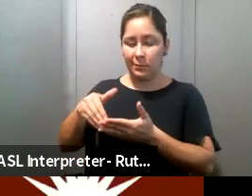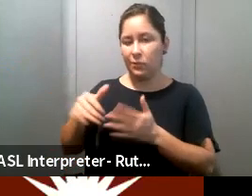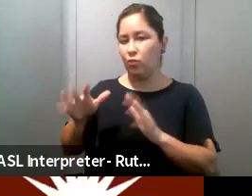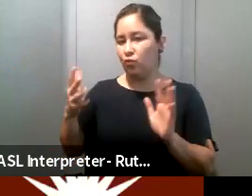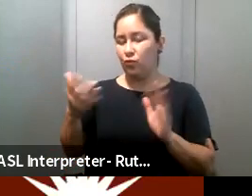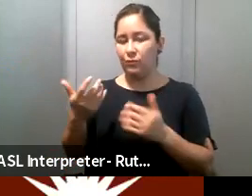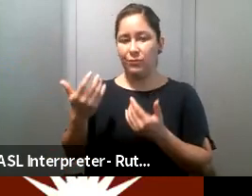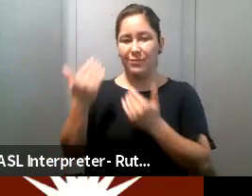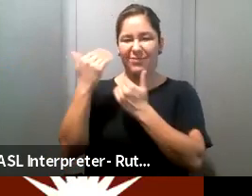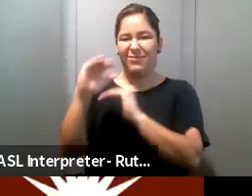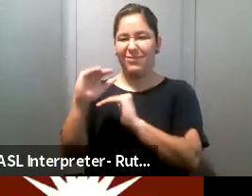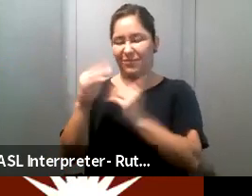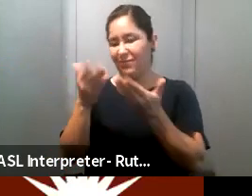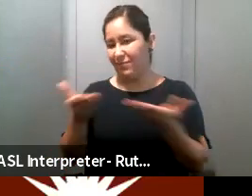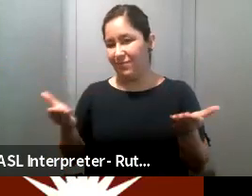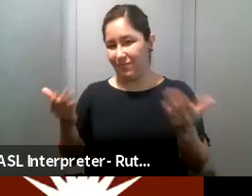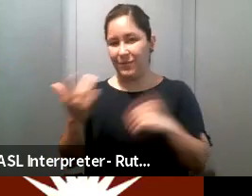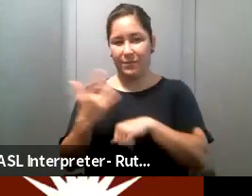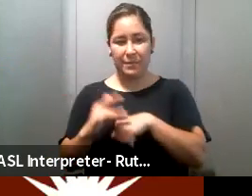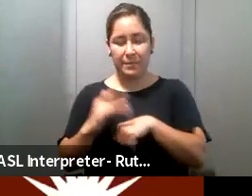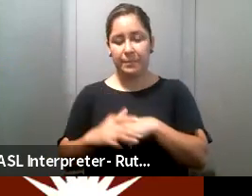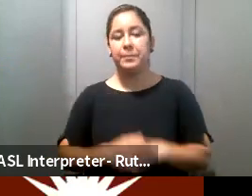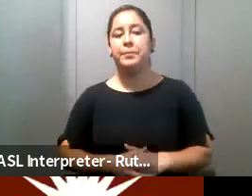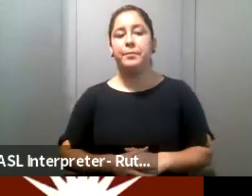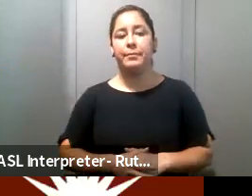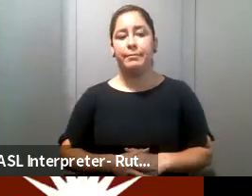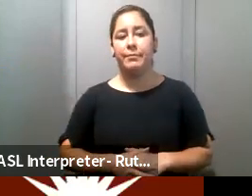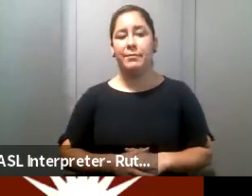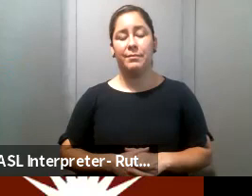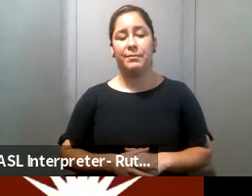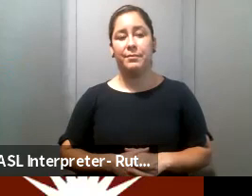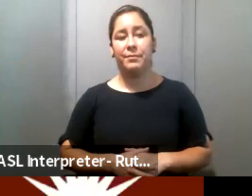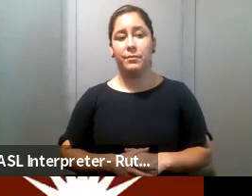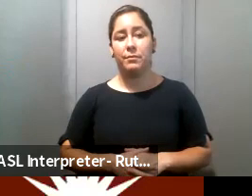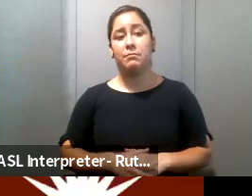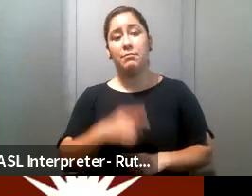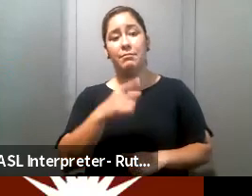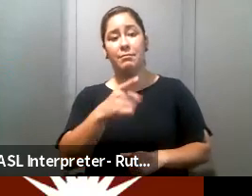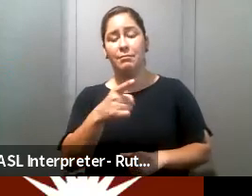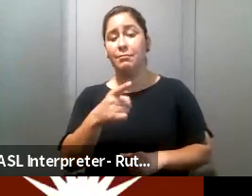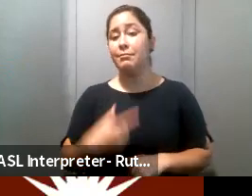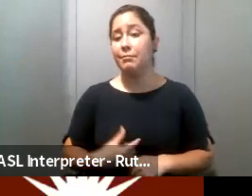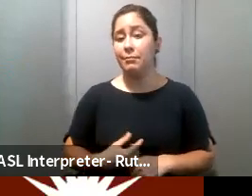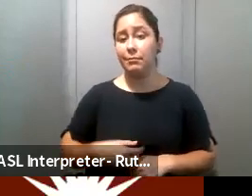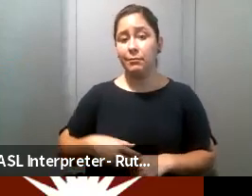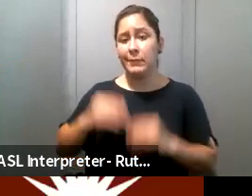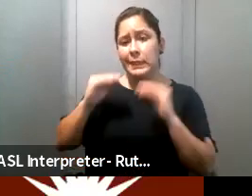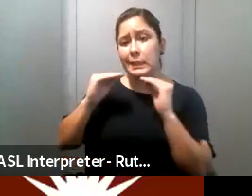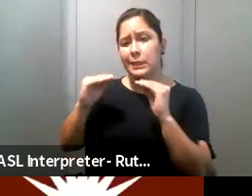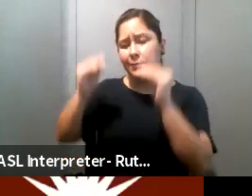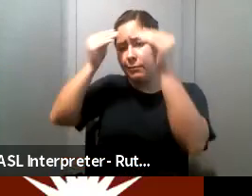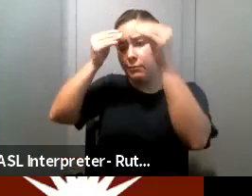los inmigrantes en centro de detención es nula, no lo existe. La falta de capacitación para ofrecer los